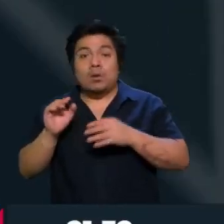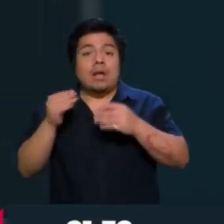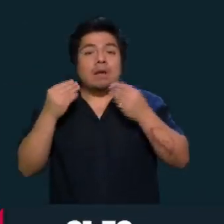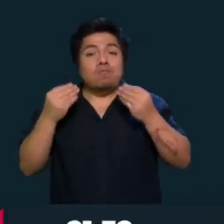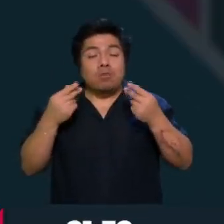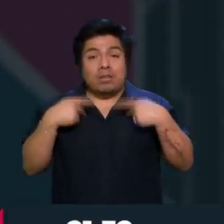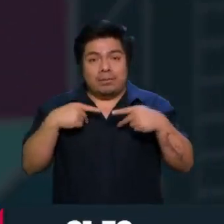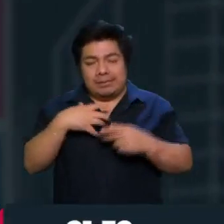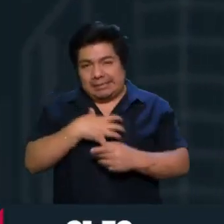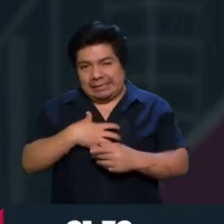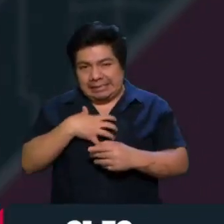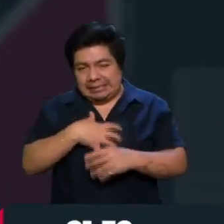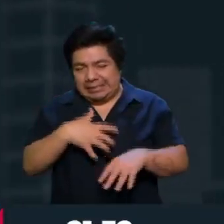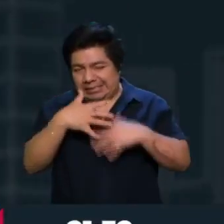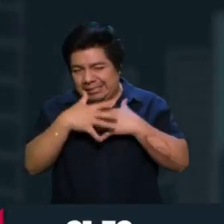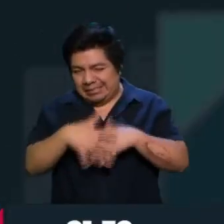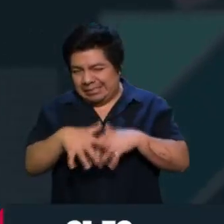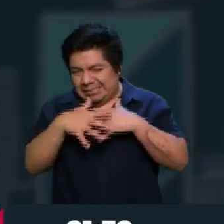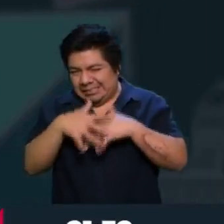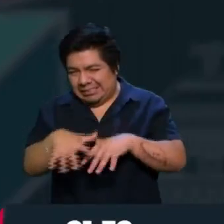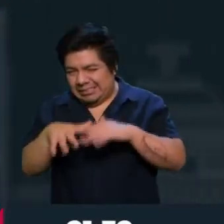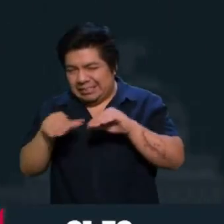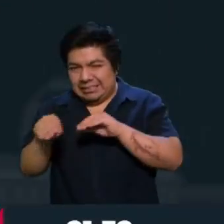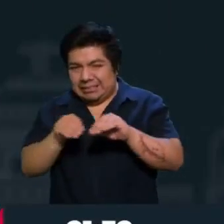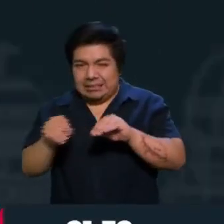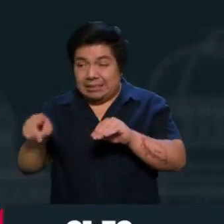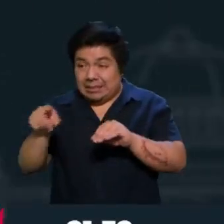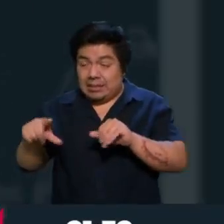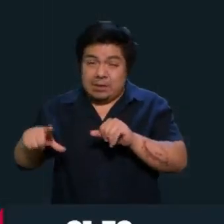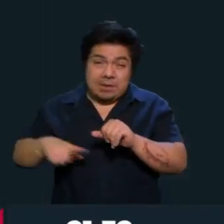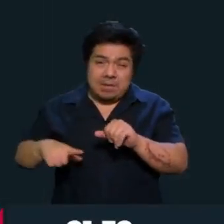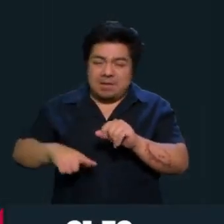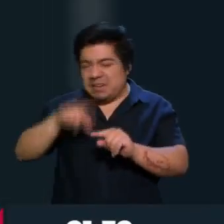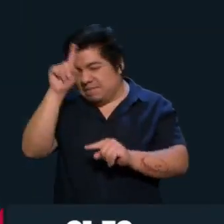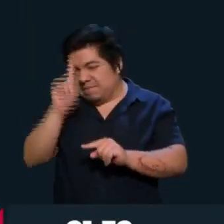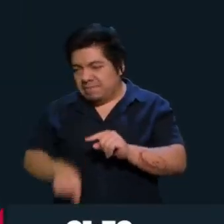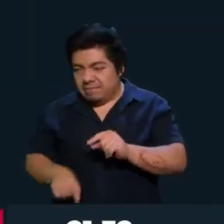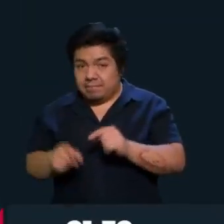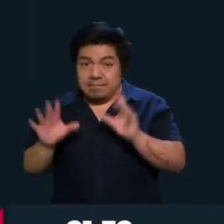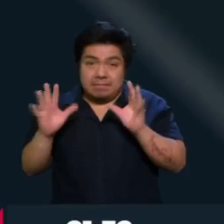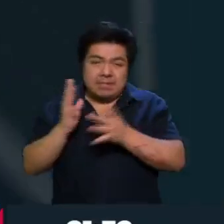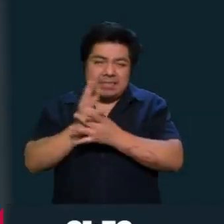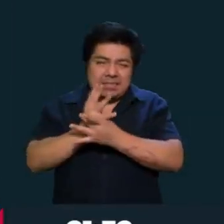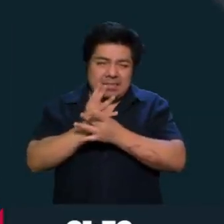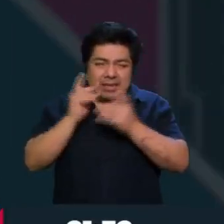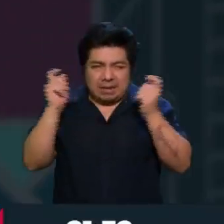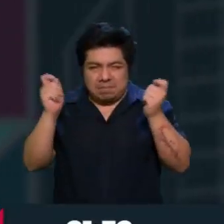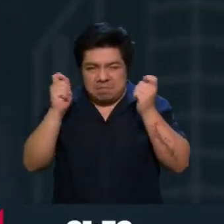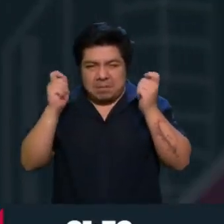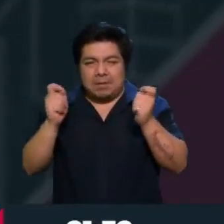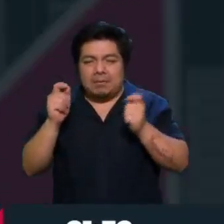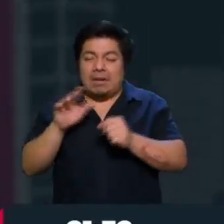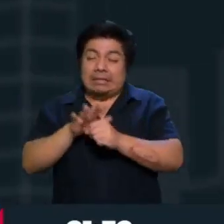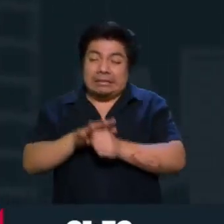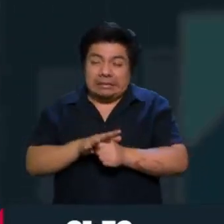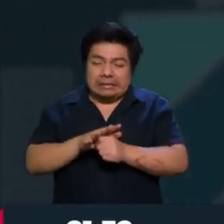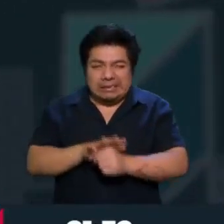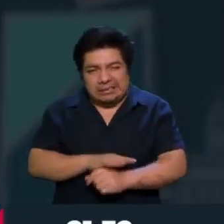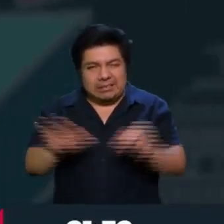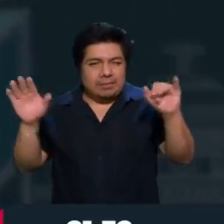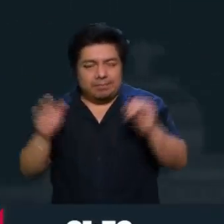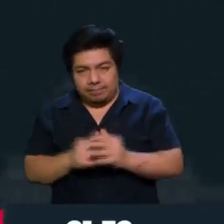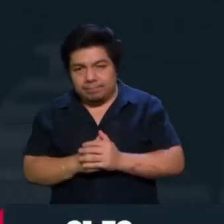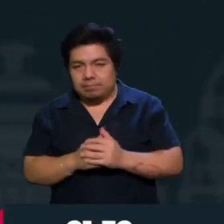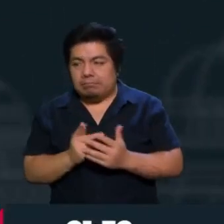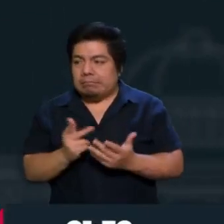que salieron a las calles a movilizarse a favor de la caída del gobierno y para festejar, dijeron, el fin de la opresión. Pero también trajo consigo